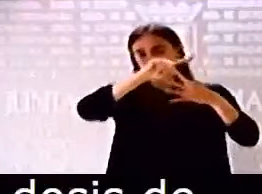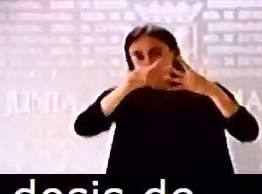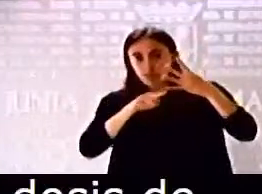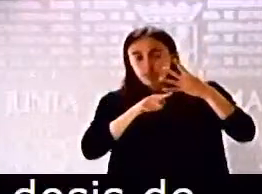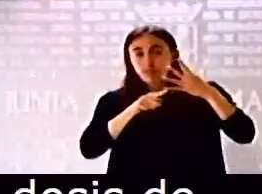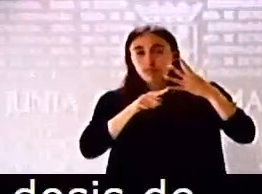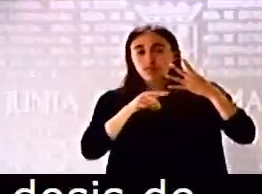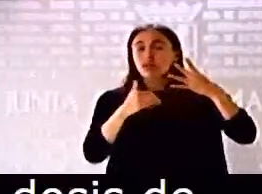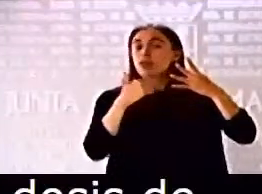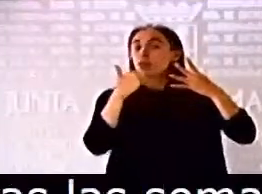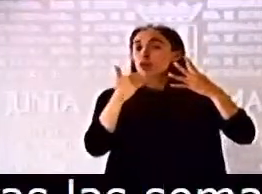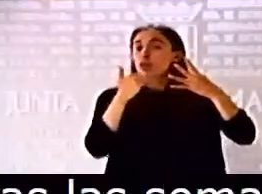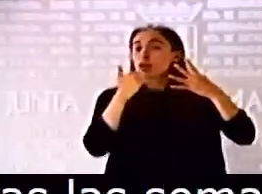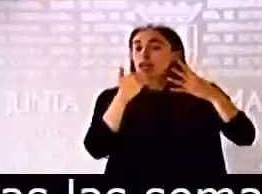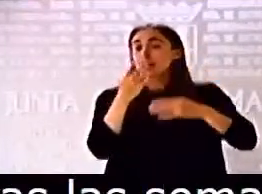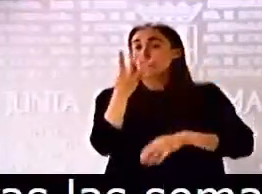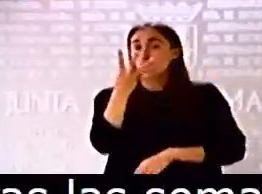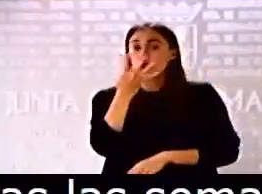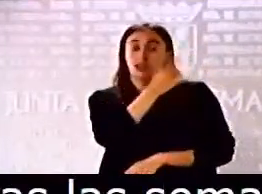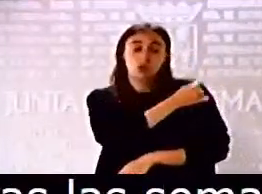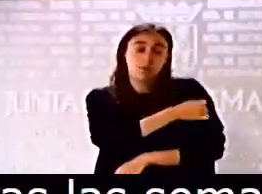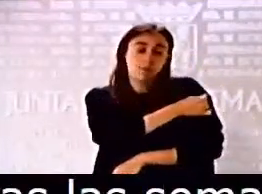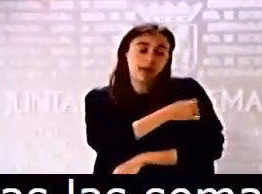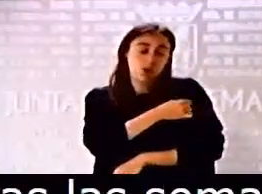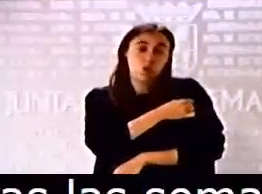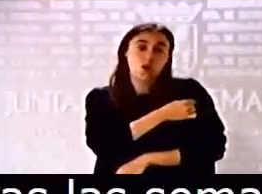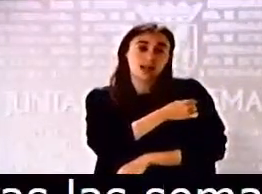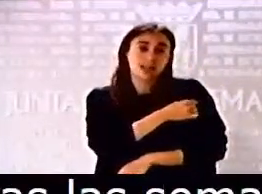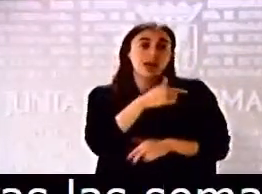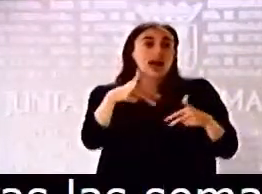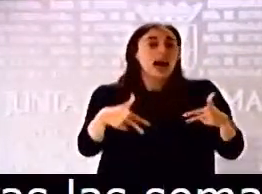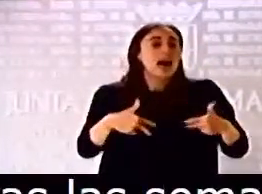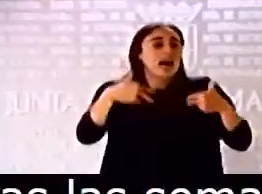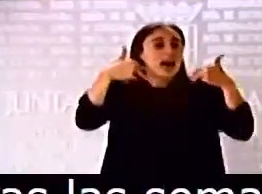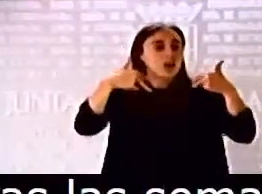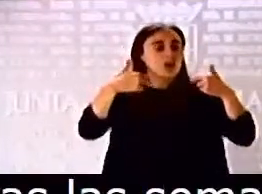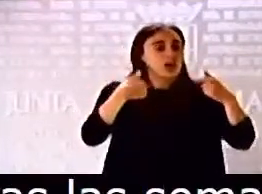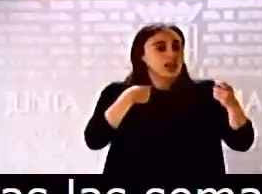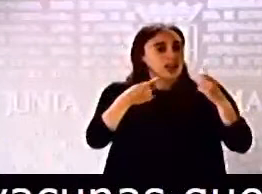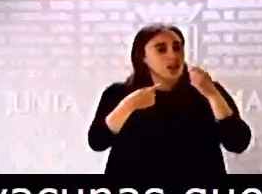Prácticamente las 4 vacunas que tenemos autorizadas comercialmente,